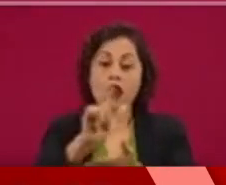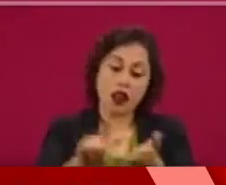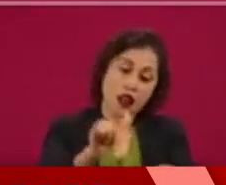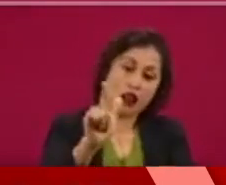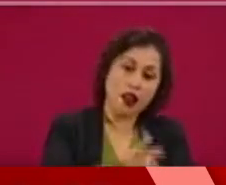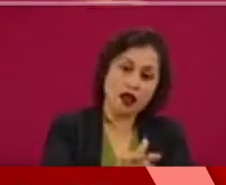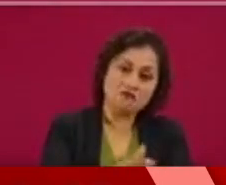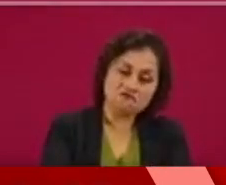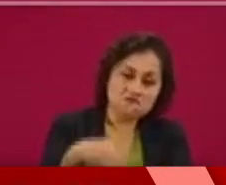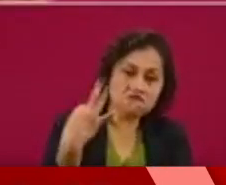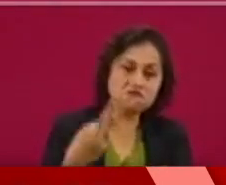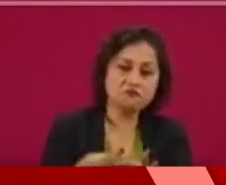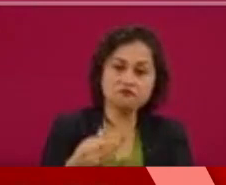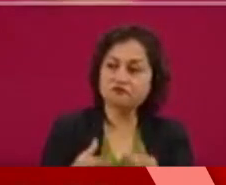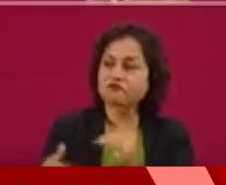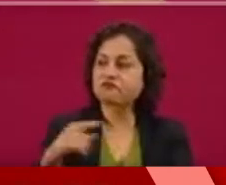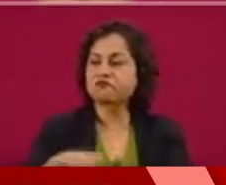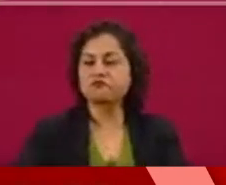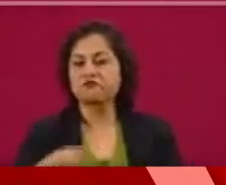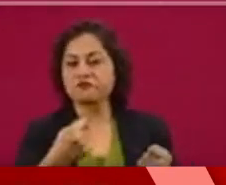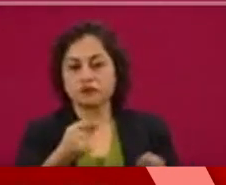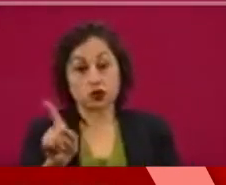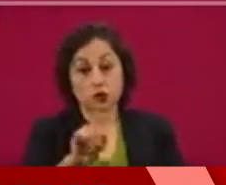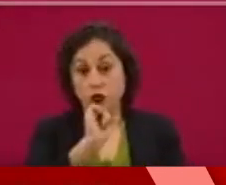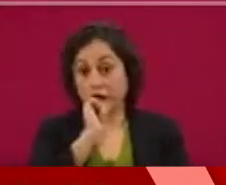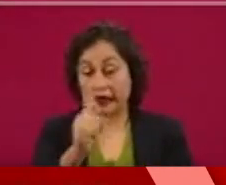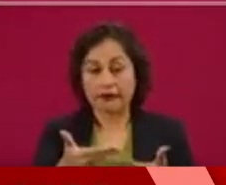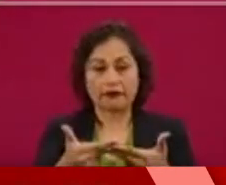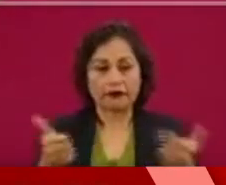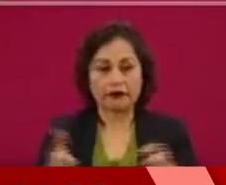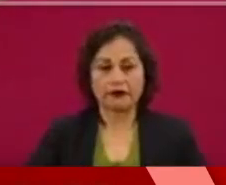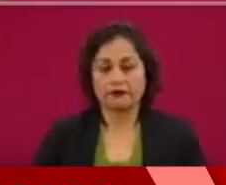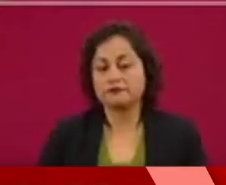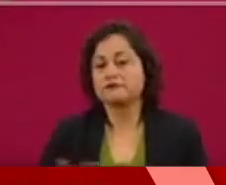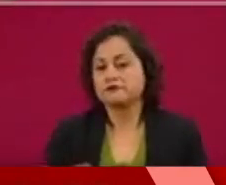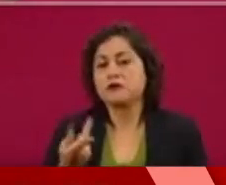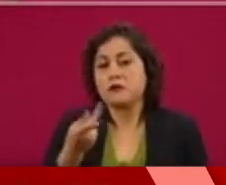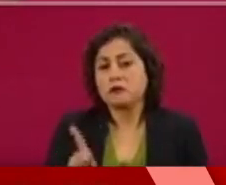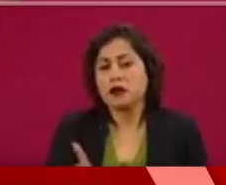Pero corresponde a la fiscalía el deshogar todos estos asuntos.